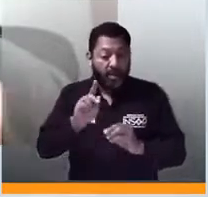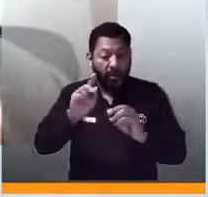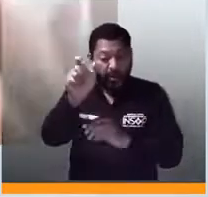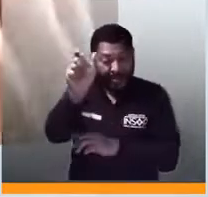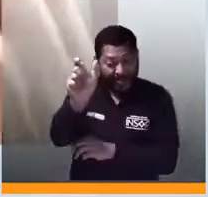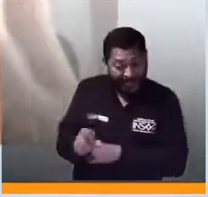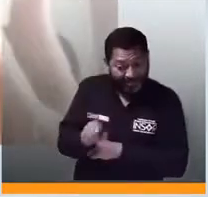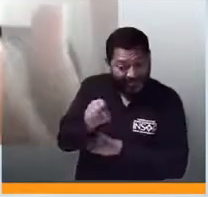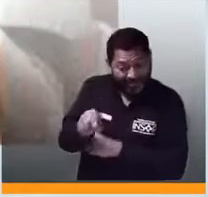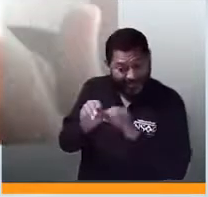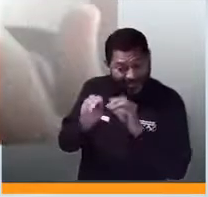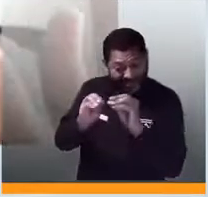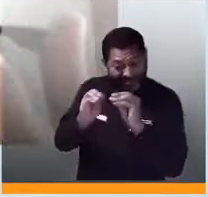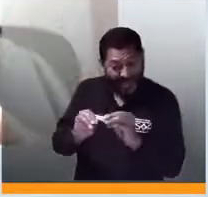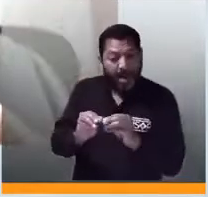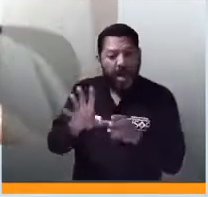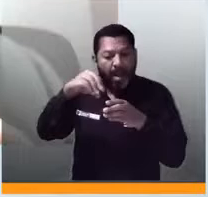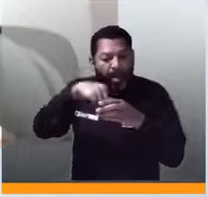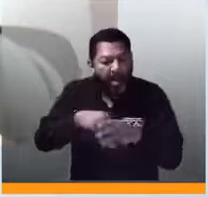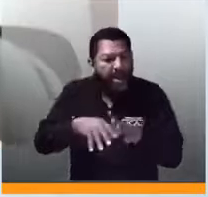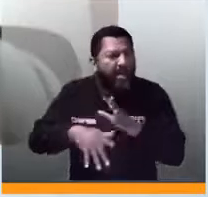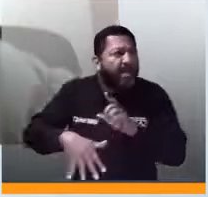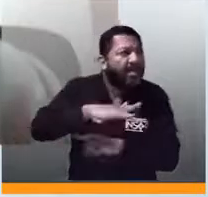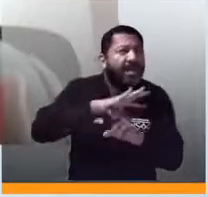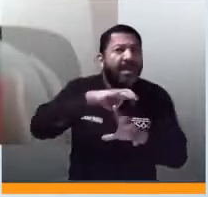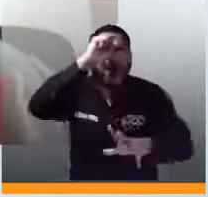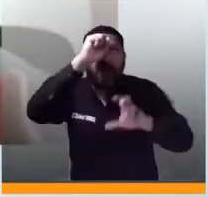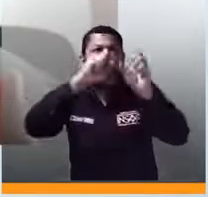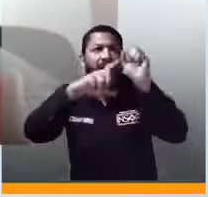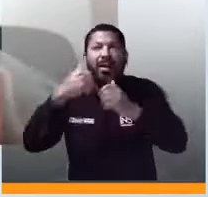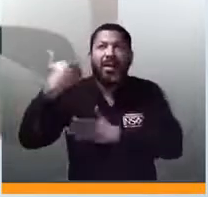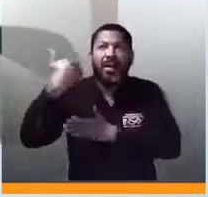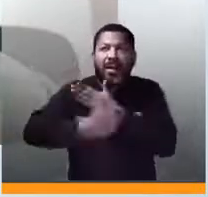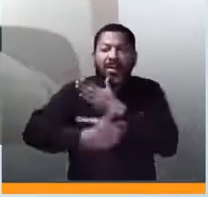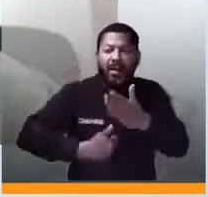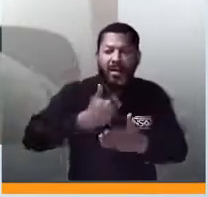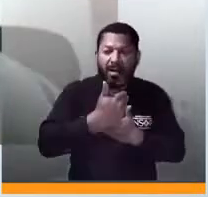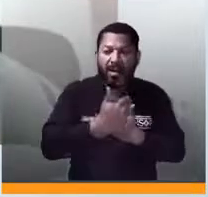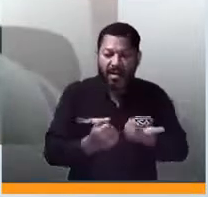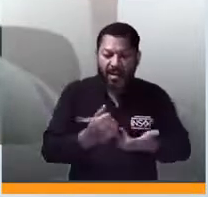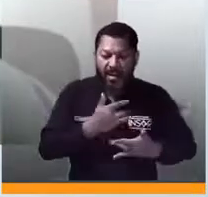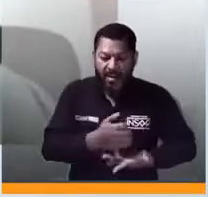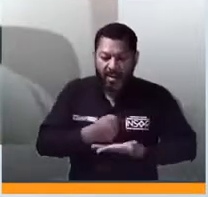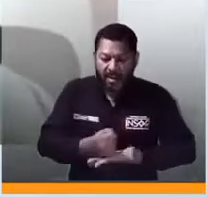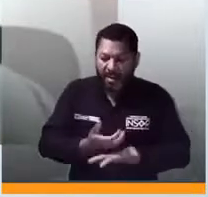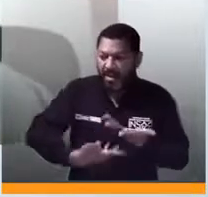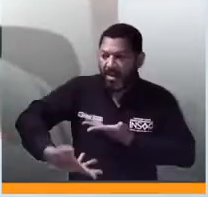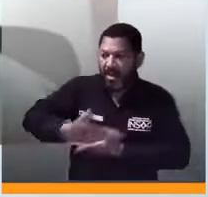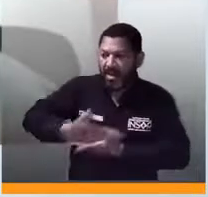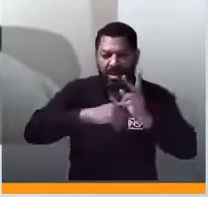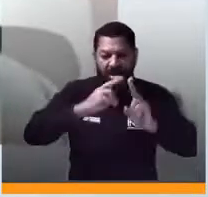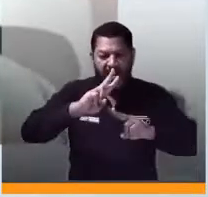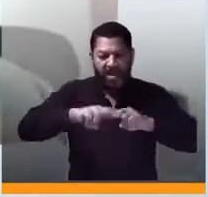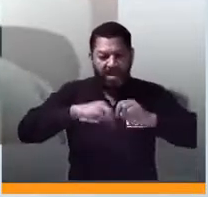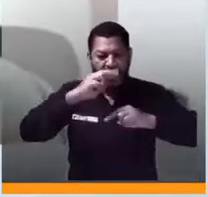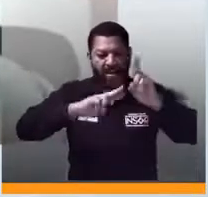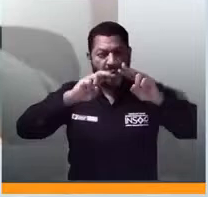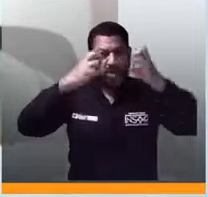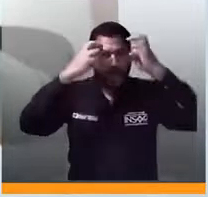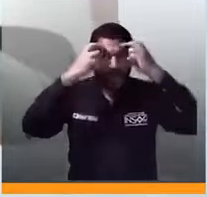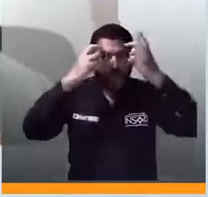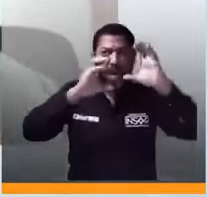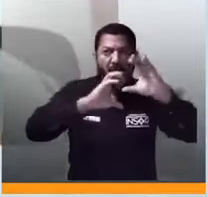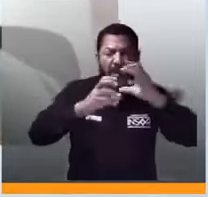se integre a la adaptabilidad, a la incertidumbre, a los procesos de colaboración en la construcción de conocimiento, a la